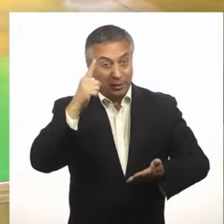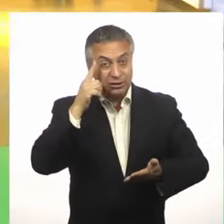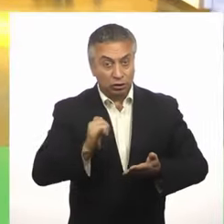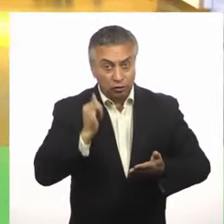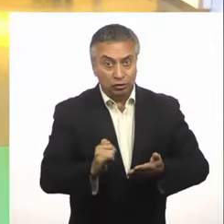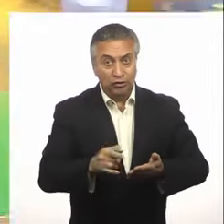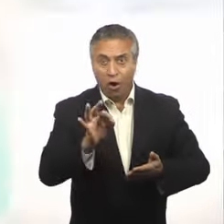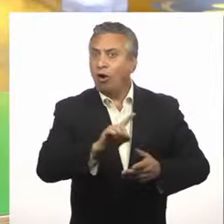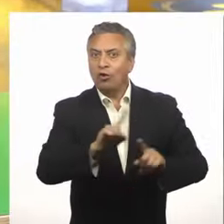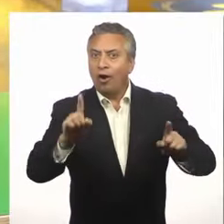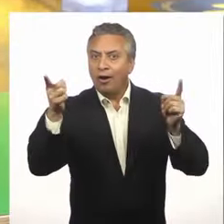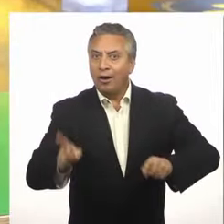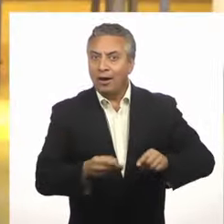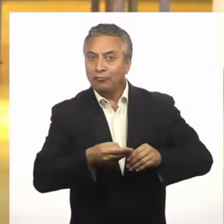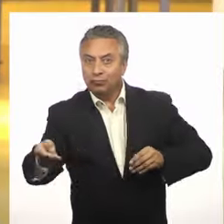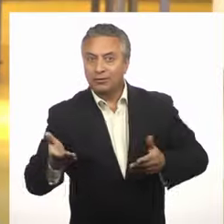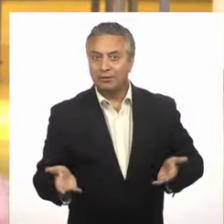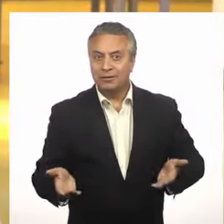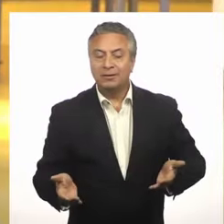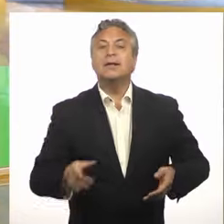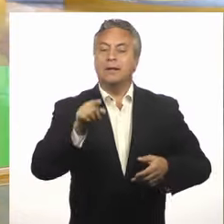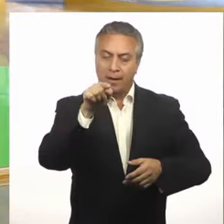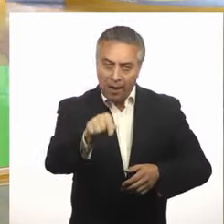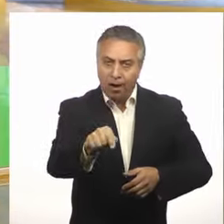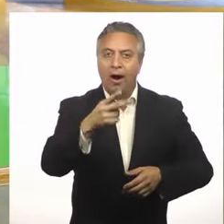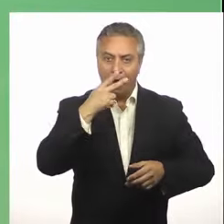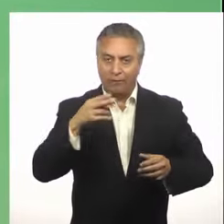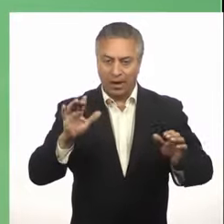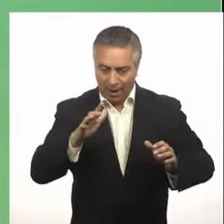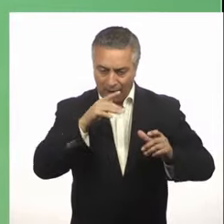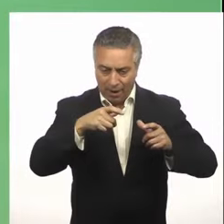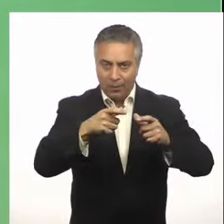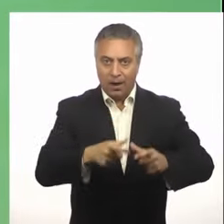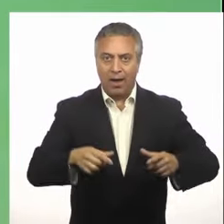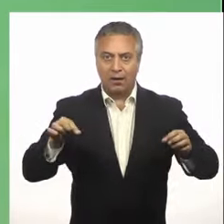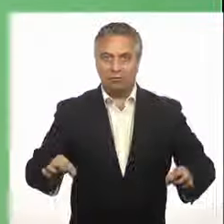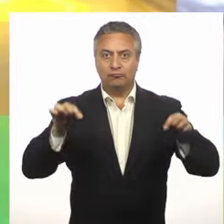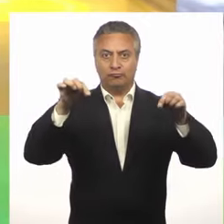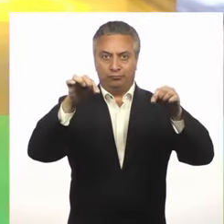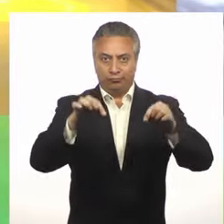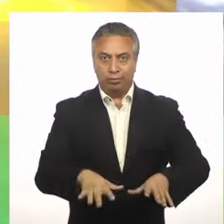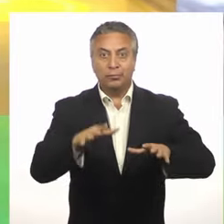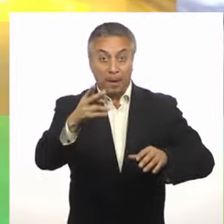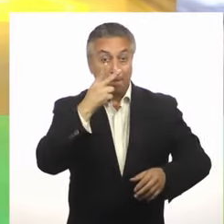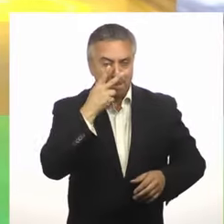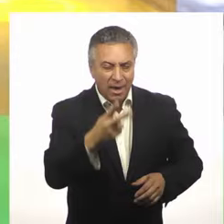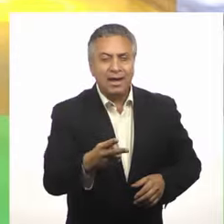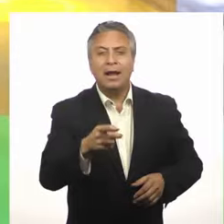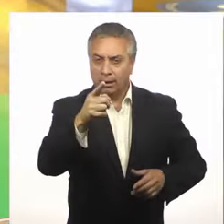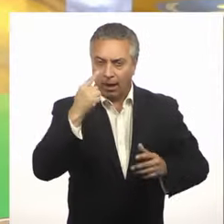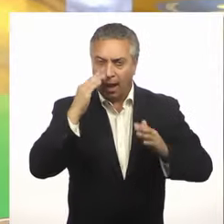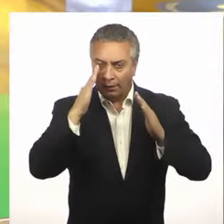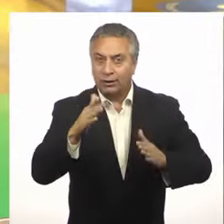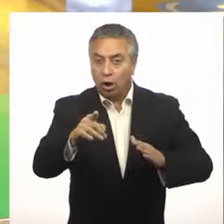electricidad? Vamos a probar. Para eso, voy a sumergir los cables eléctricos en el agua. Atentos. Veamos si nuestra